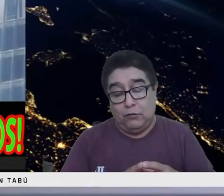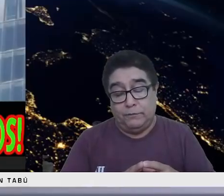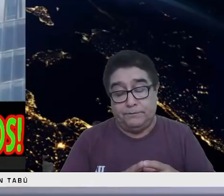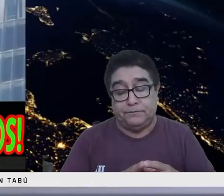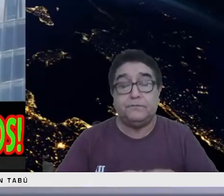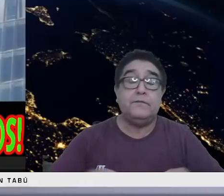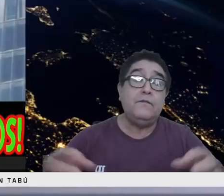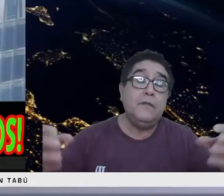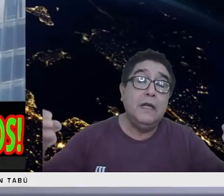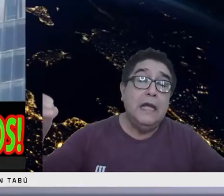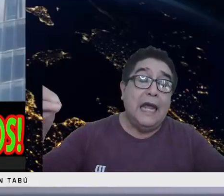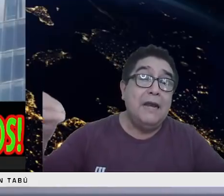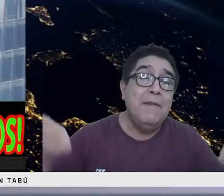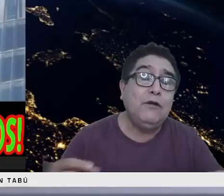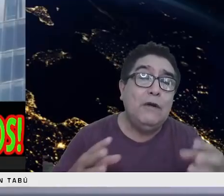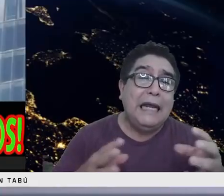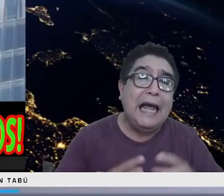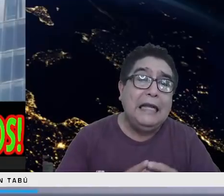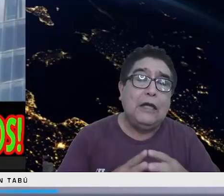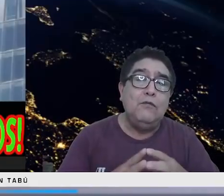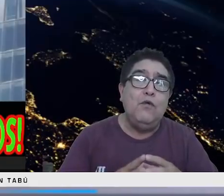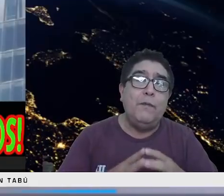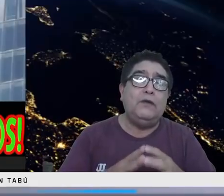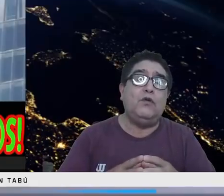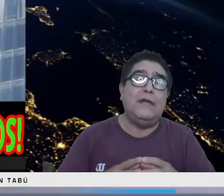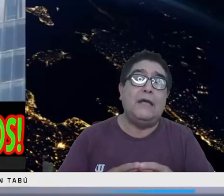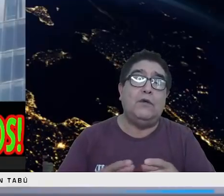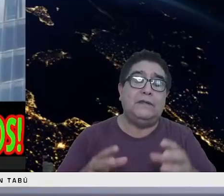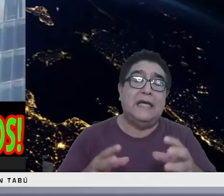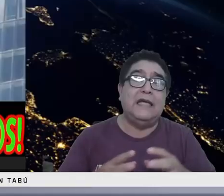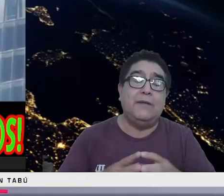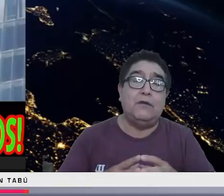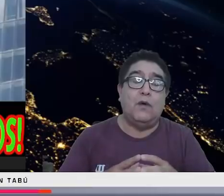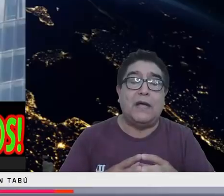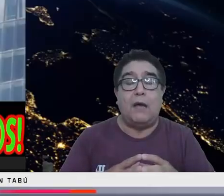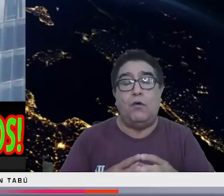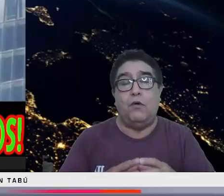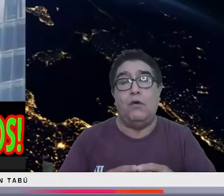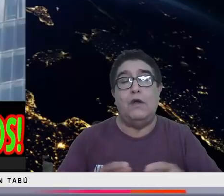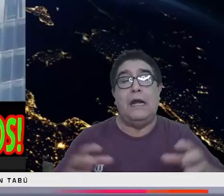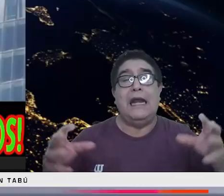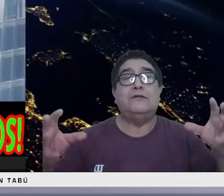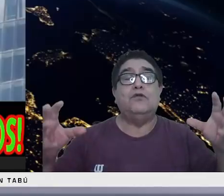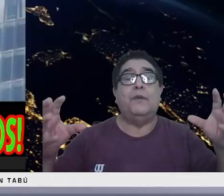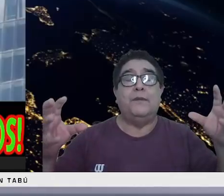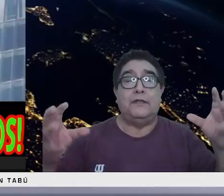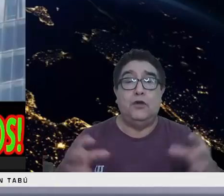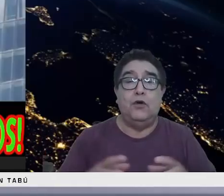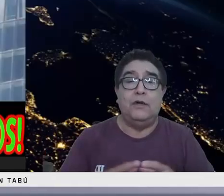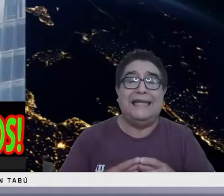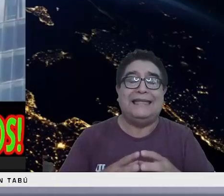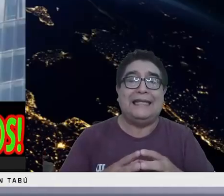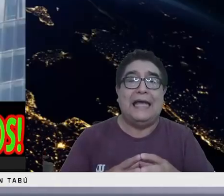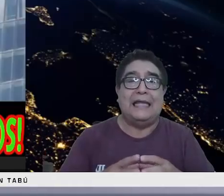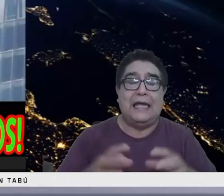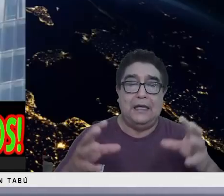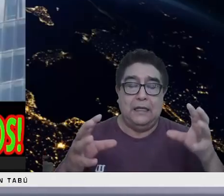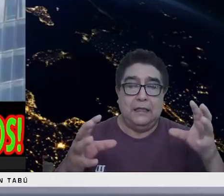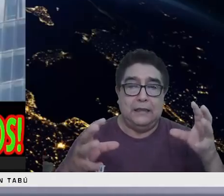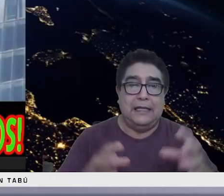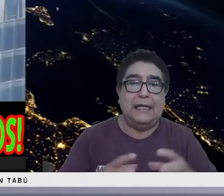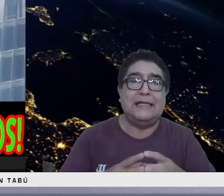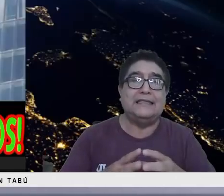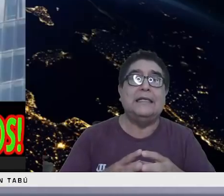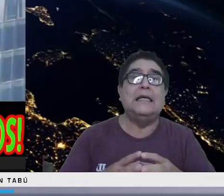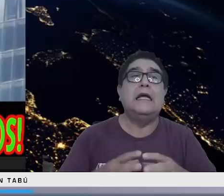Peña Nieto El marco legal Que en un momento dado Está llevando a cabo La supervisión Detectada